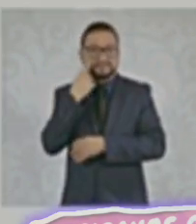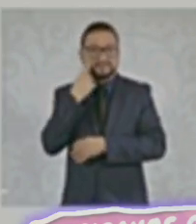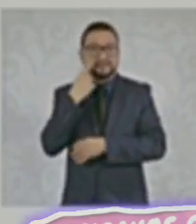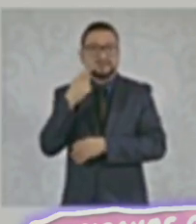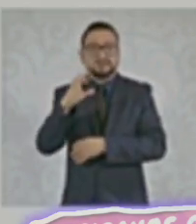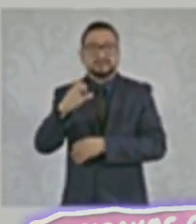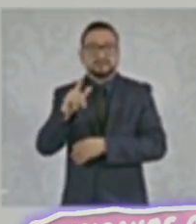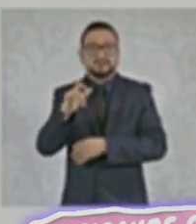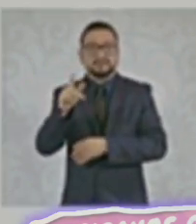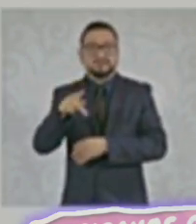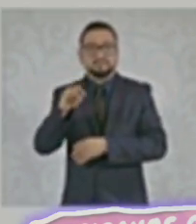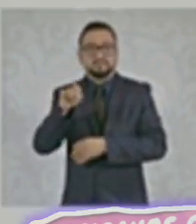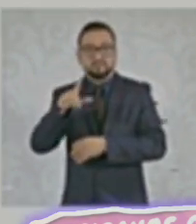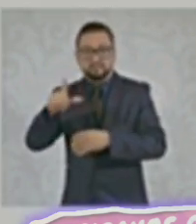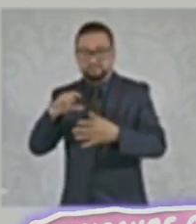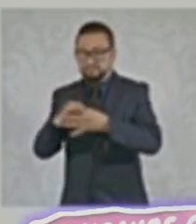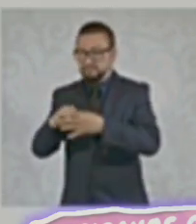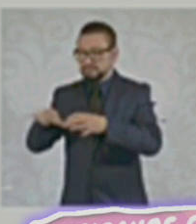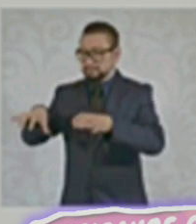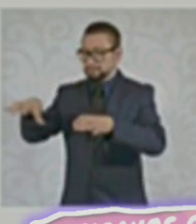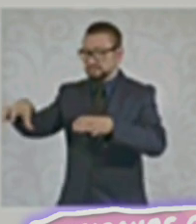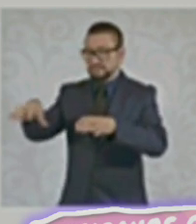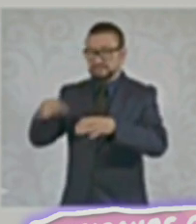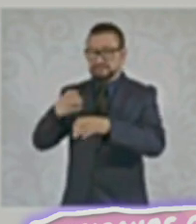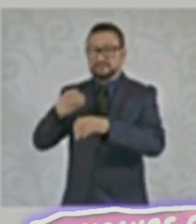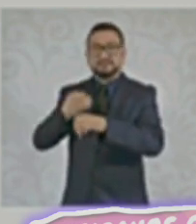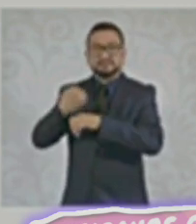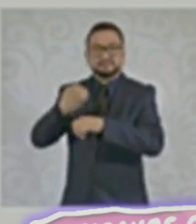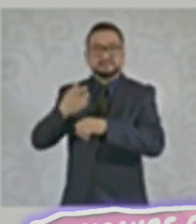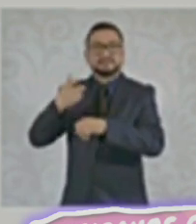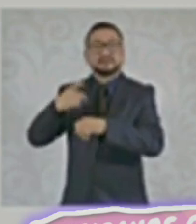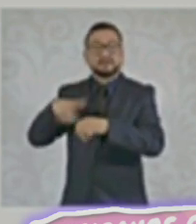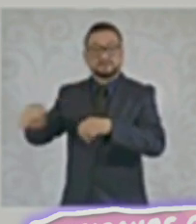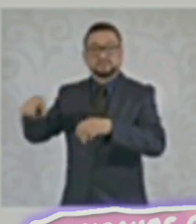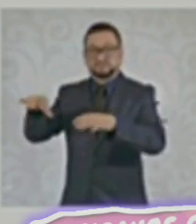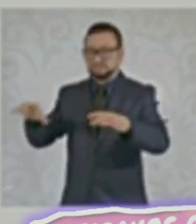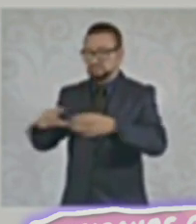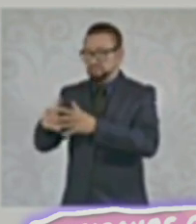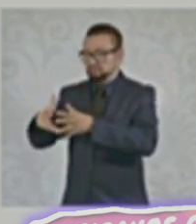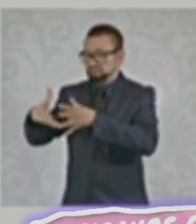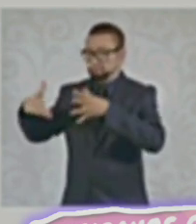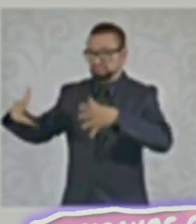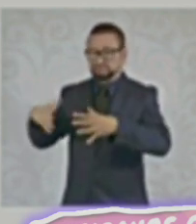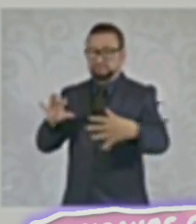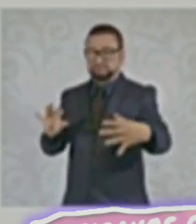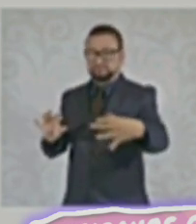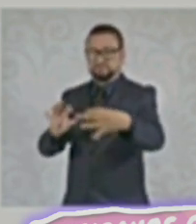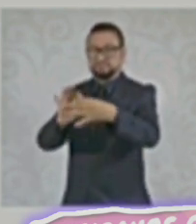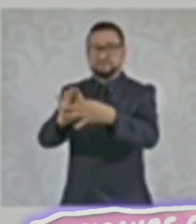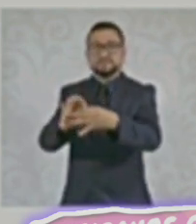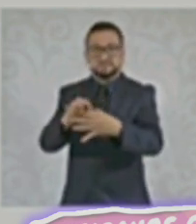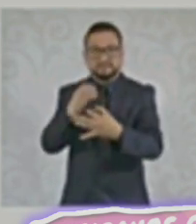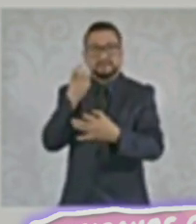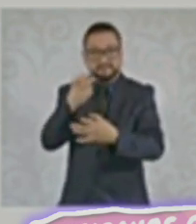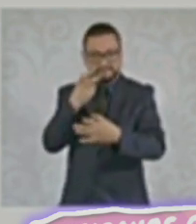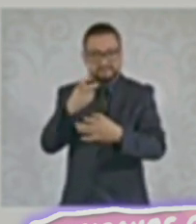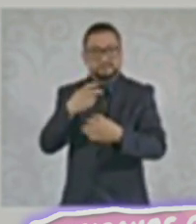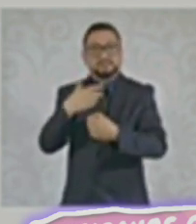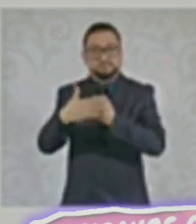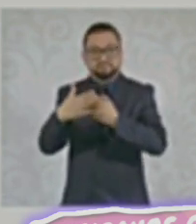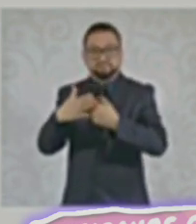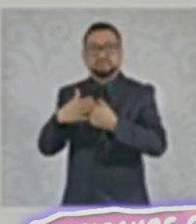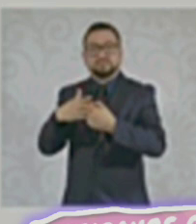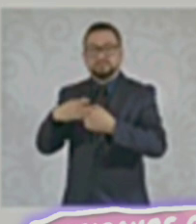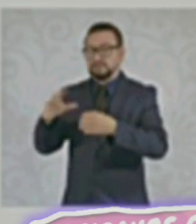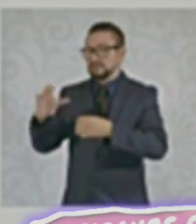naturales protegidas que eran estatales, que se amplió Calakmul, de tal manera que esta área protegida se conecta